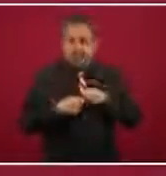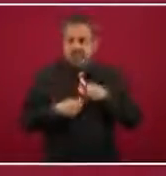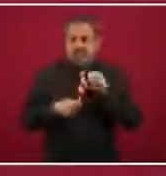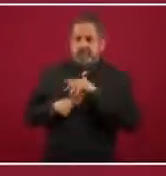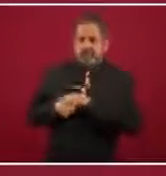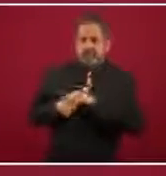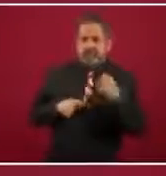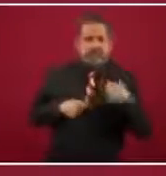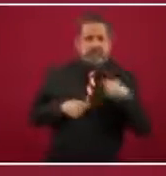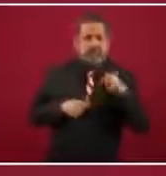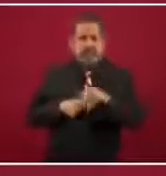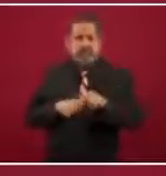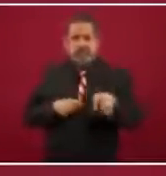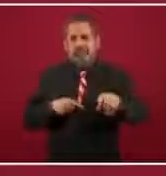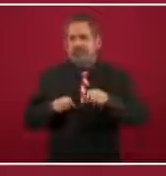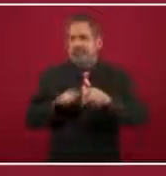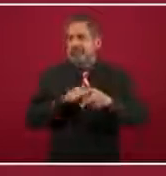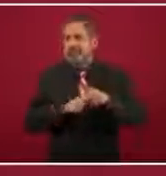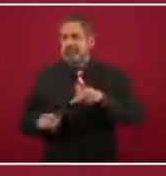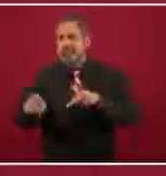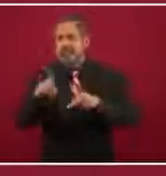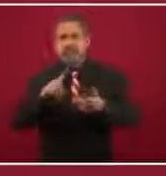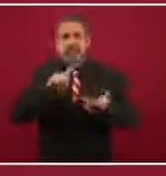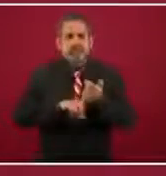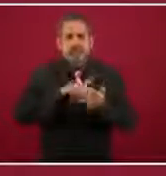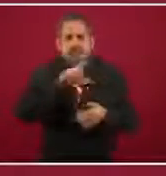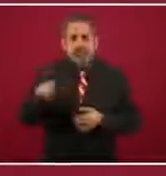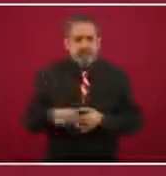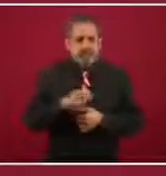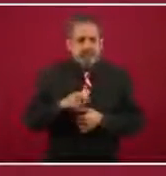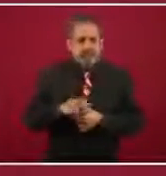luego entran los robots